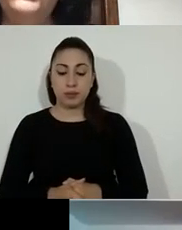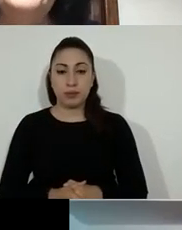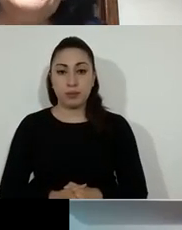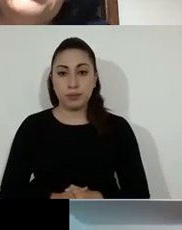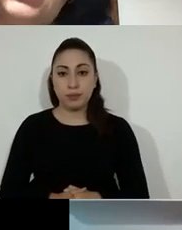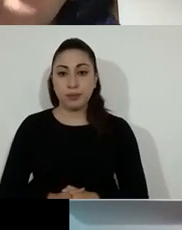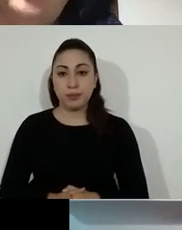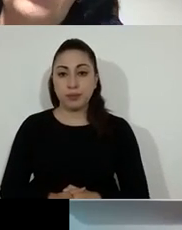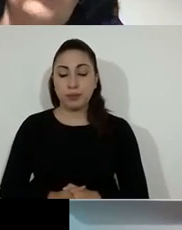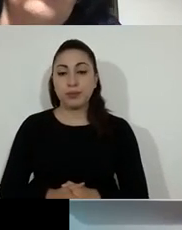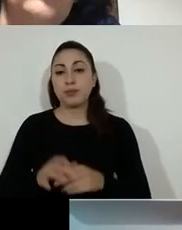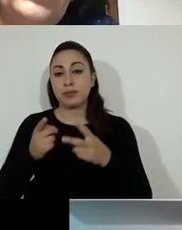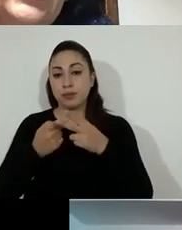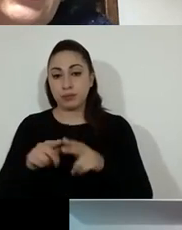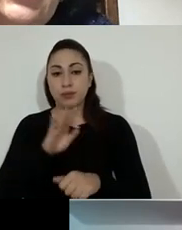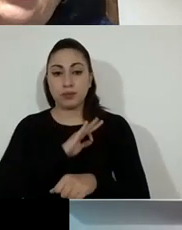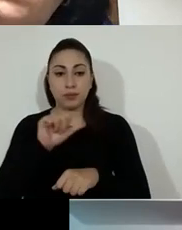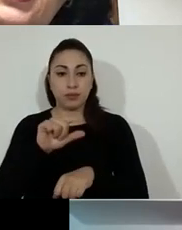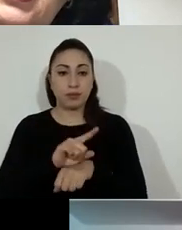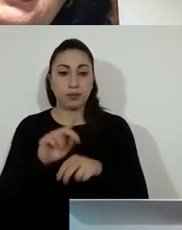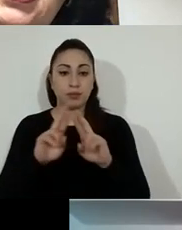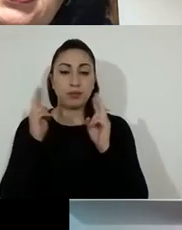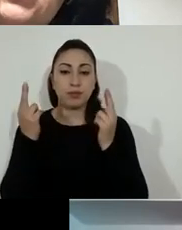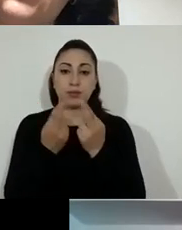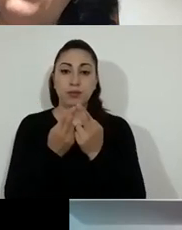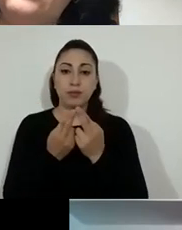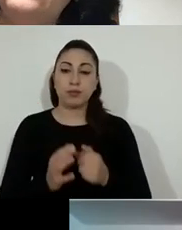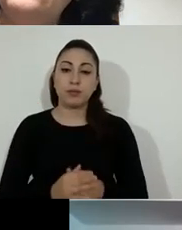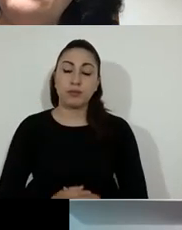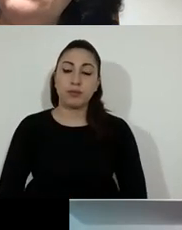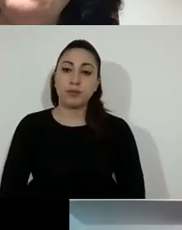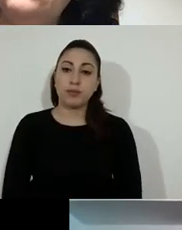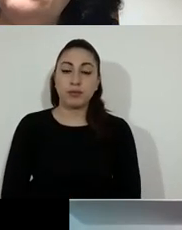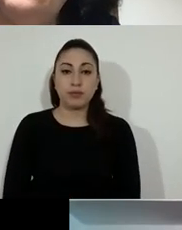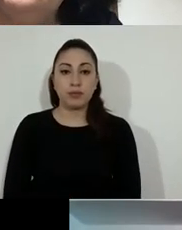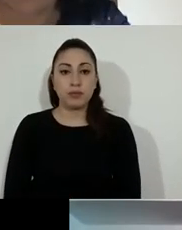lo tanto, existe el quórum legal requerido para iniciar esta sesión.